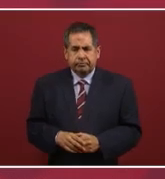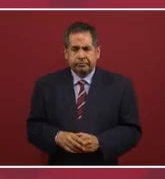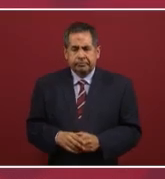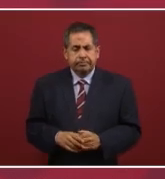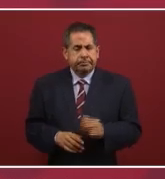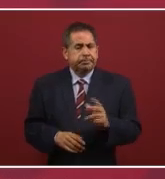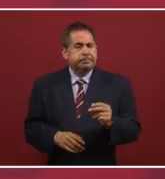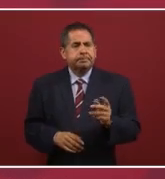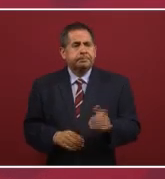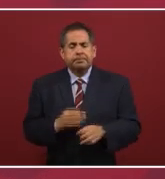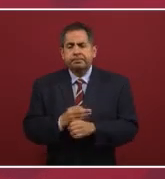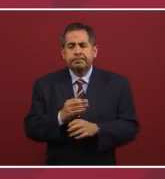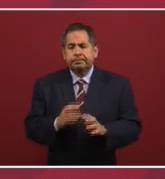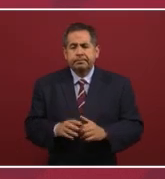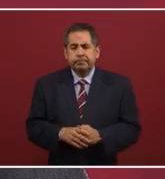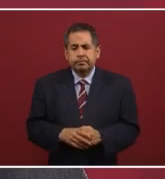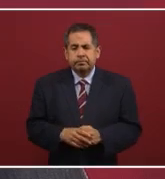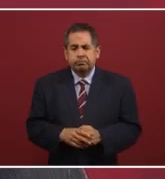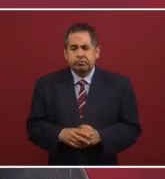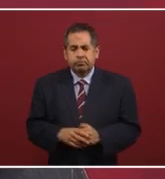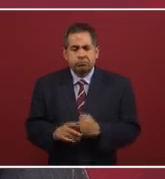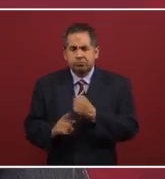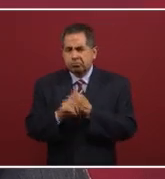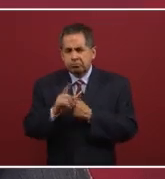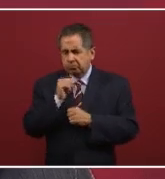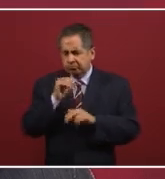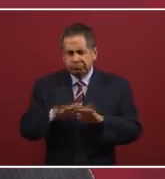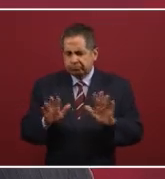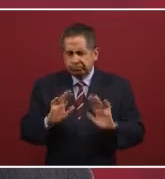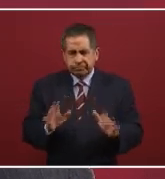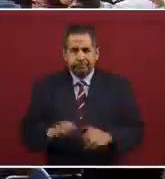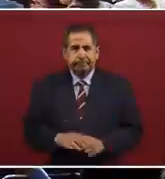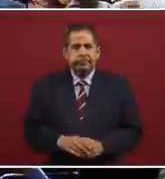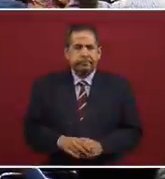No tenemos ningún problema.